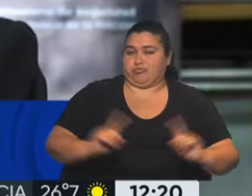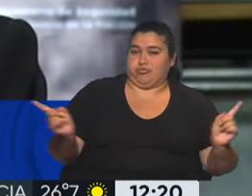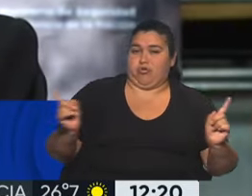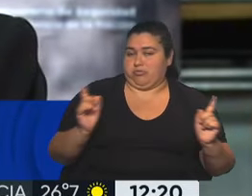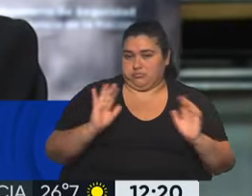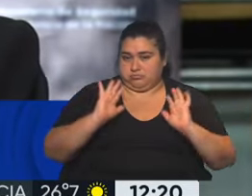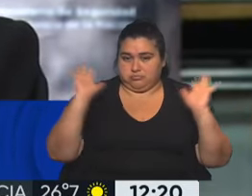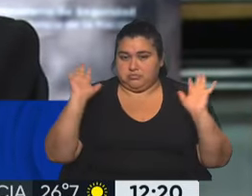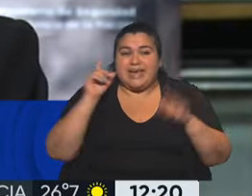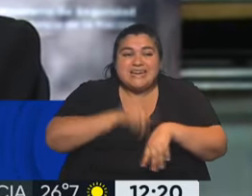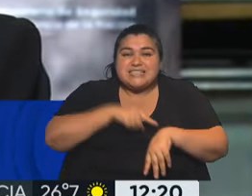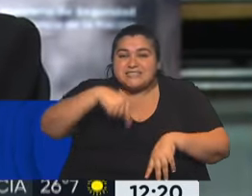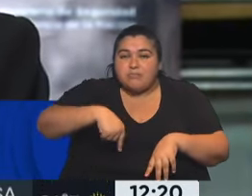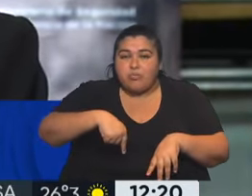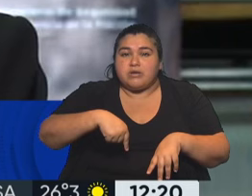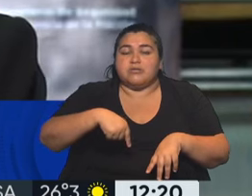momento que